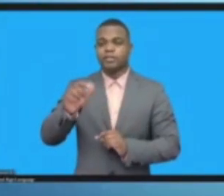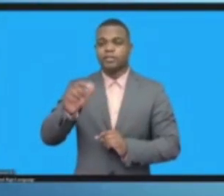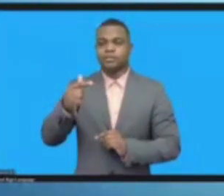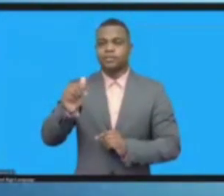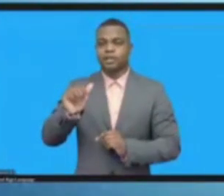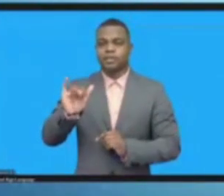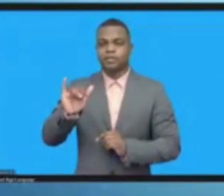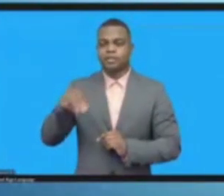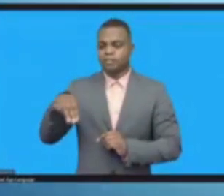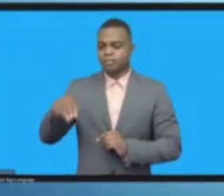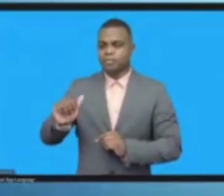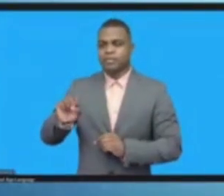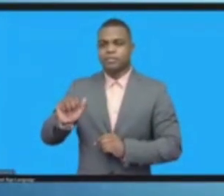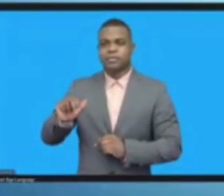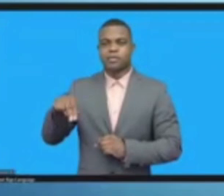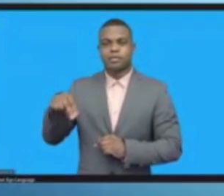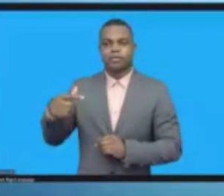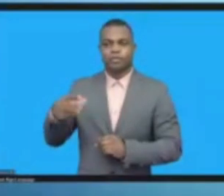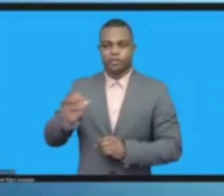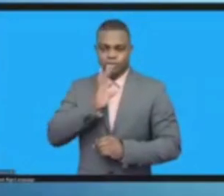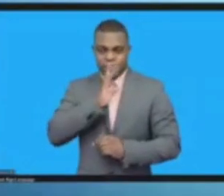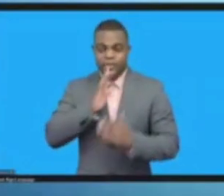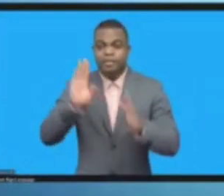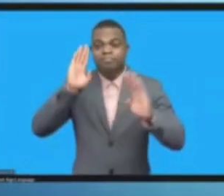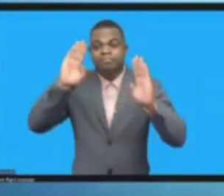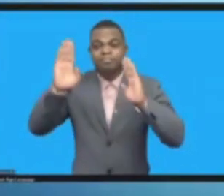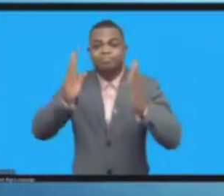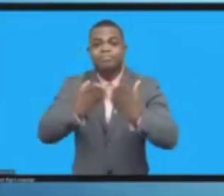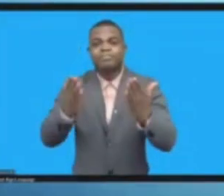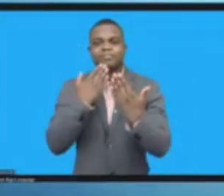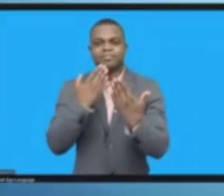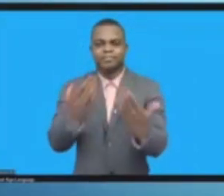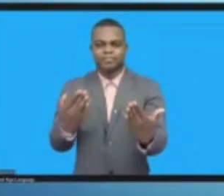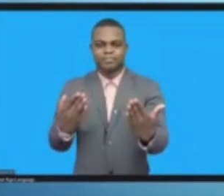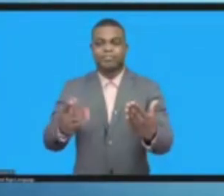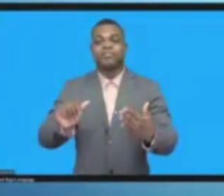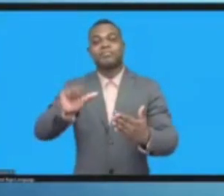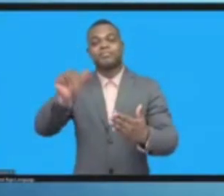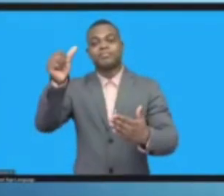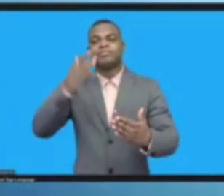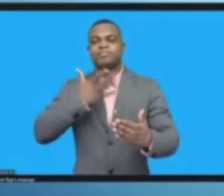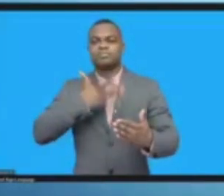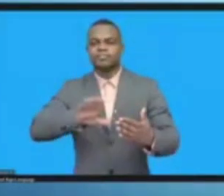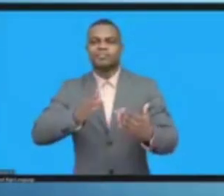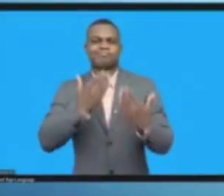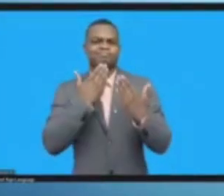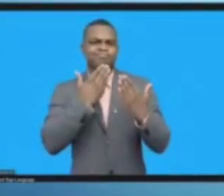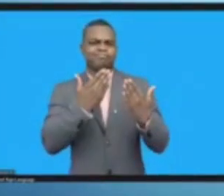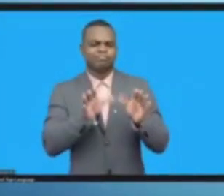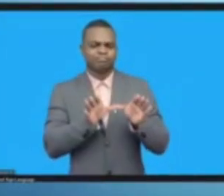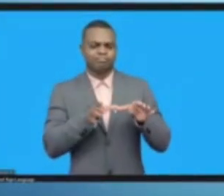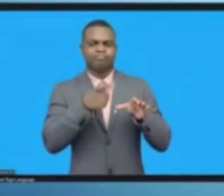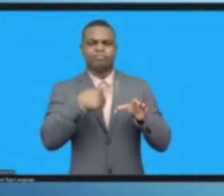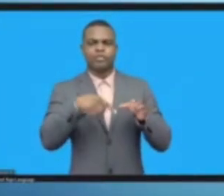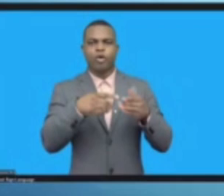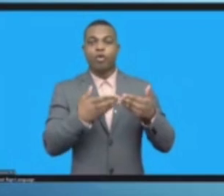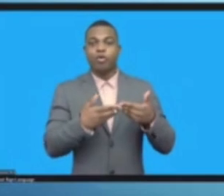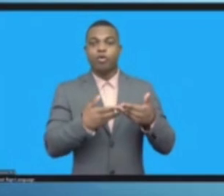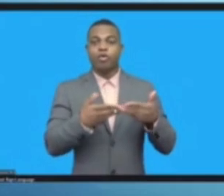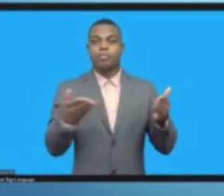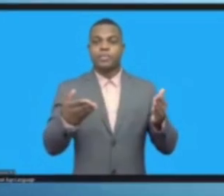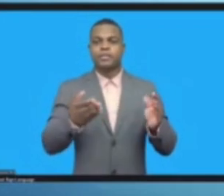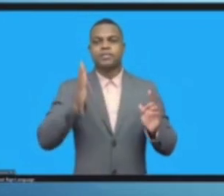en esta sesión de apertura que por favor se acerquen y tomen asiento creo que faltan dos personas por favor siéntense en donde